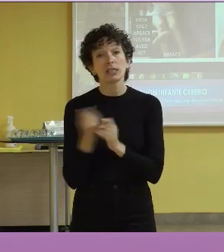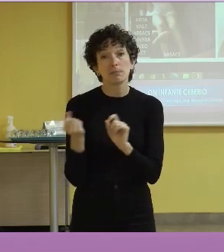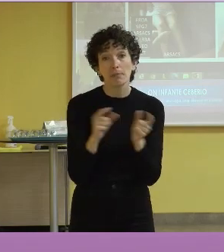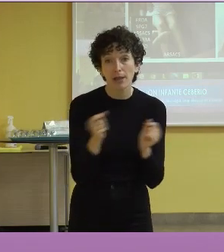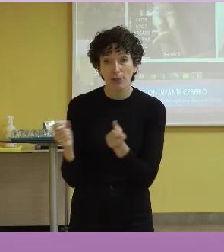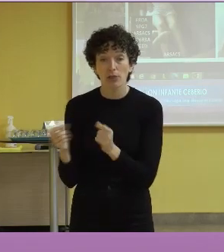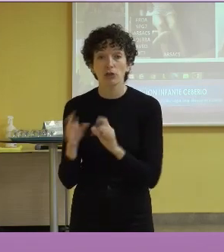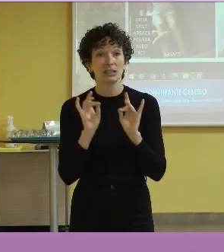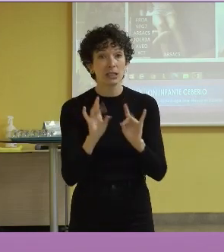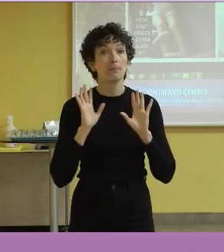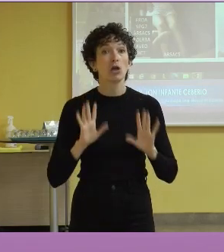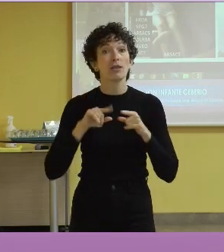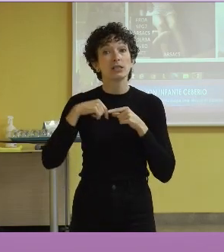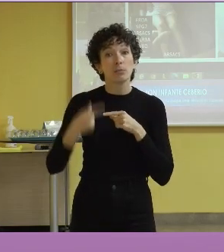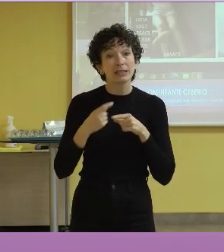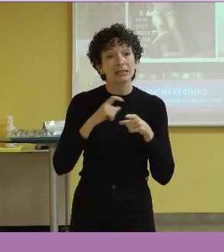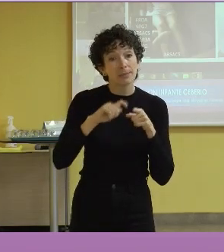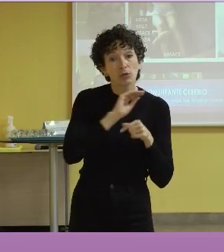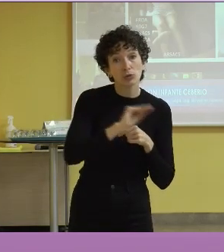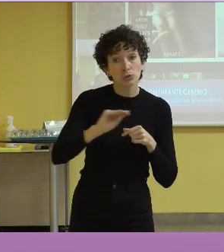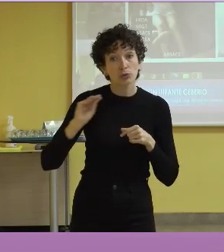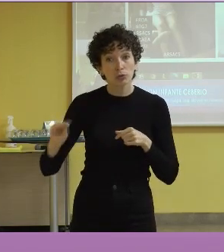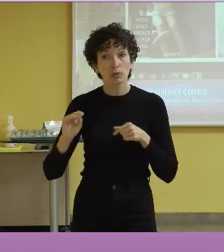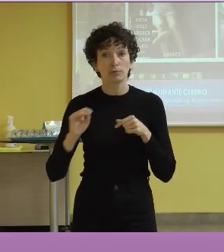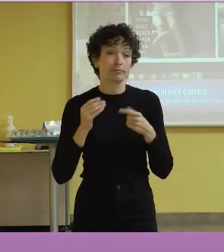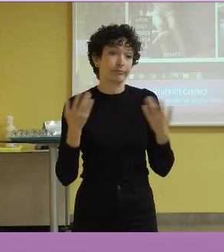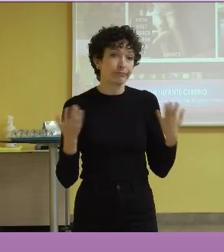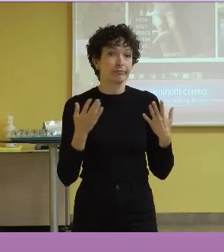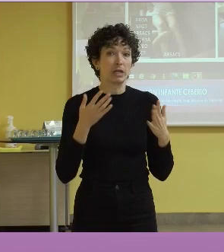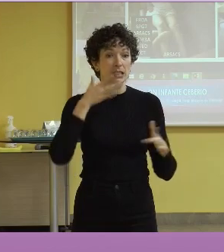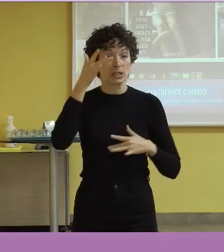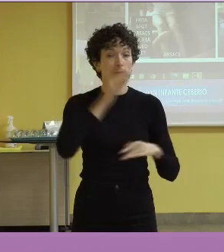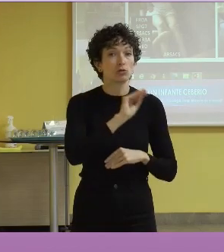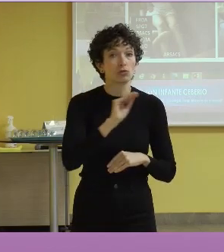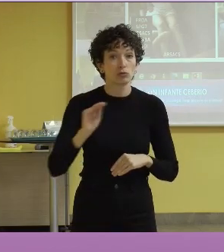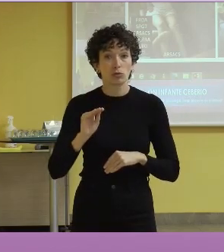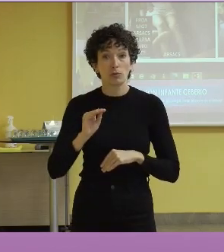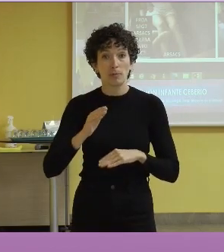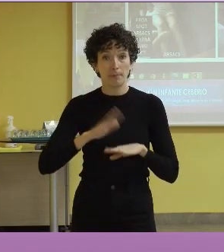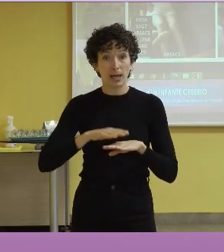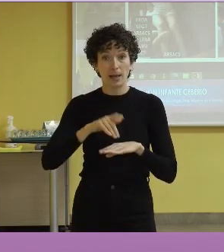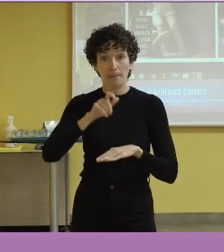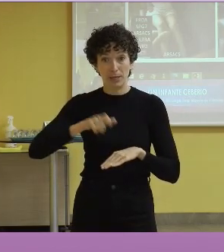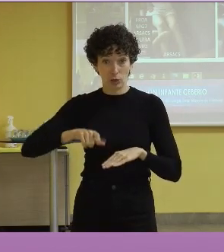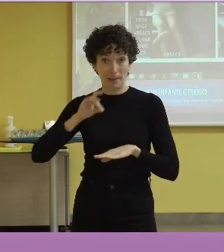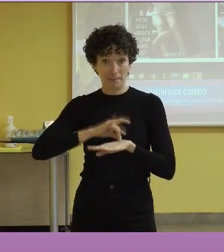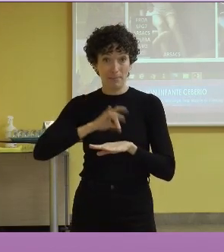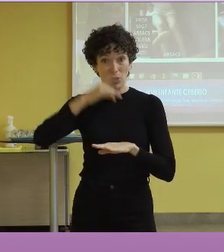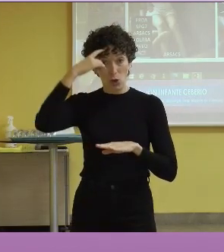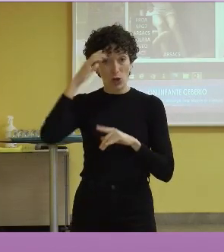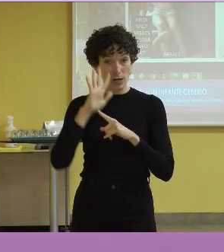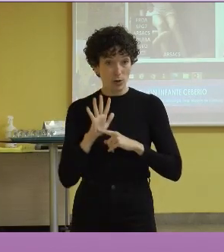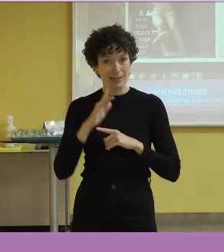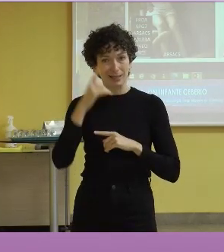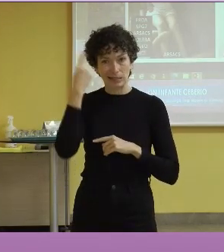cada subtipo de ataxia muchas veces tiene su particularidad, que a nosotros los neurólogos a veces eso nos sirve de pista para orientar el diagnóstico,